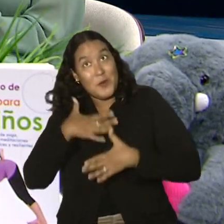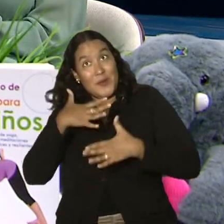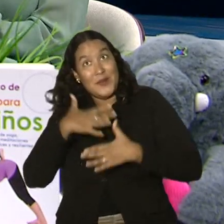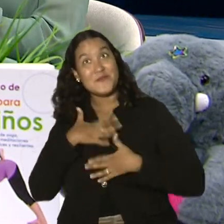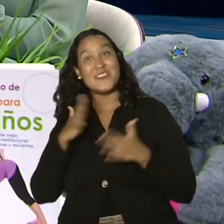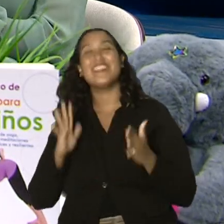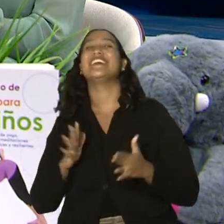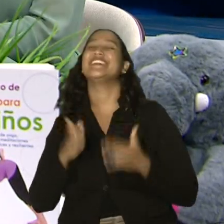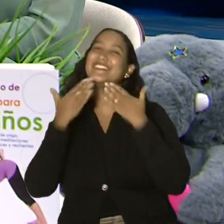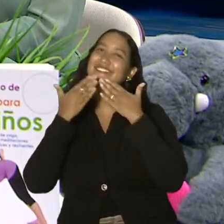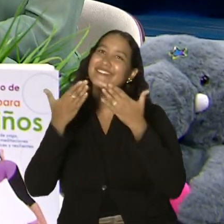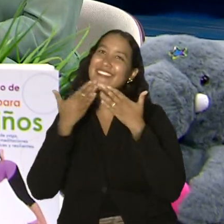Muchísimas gracias bueno Y en el marco del mes de